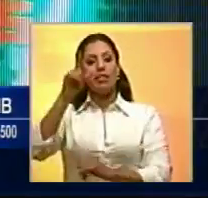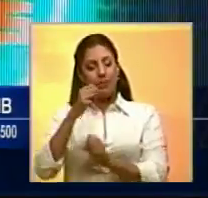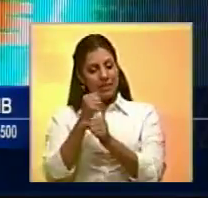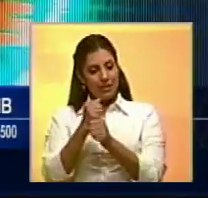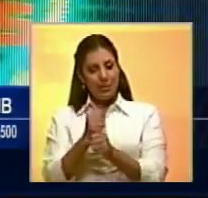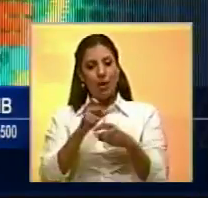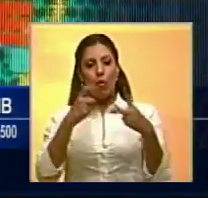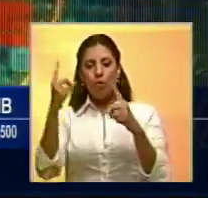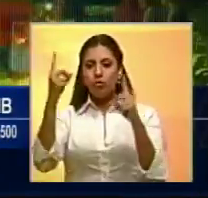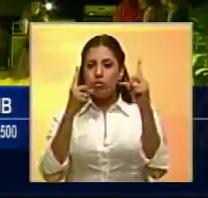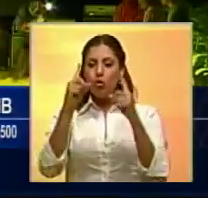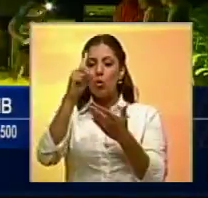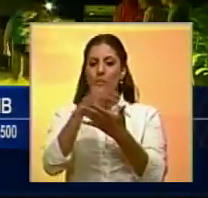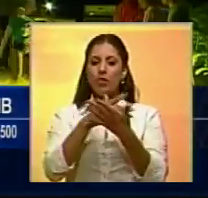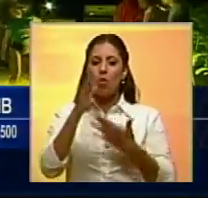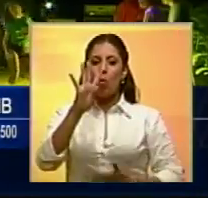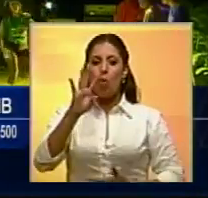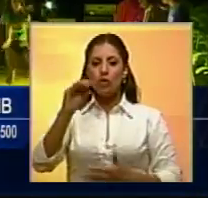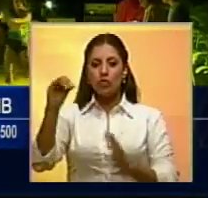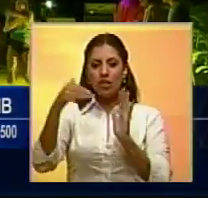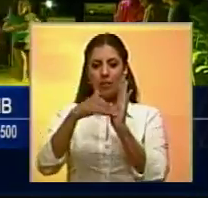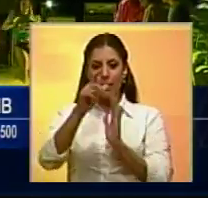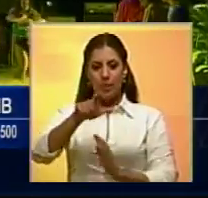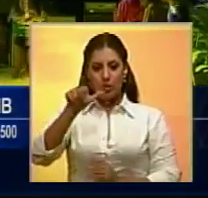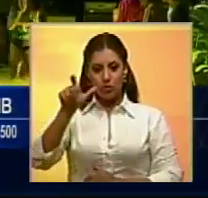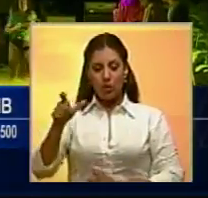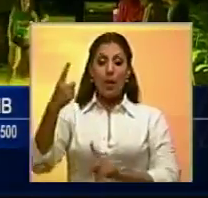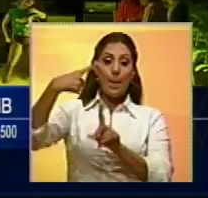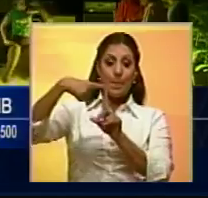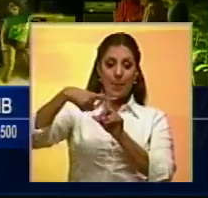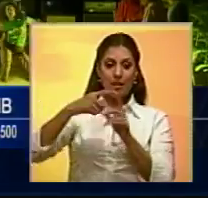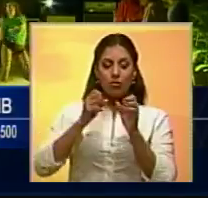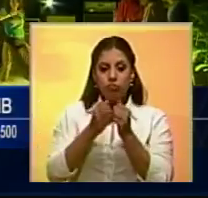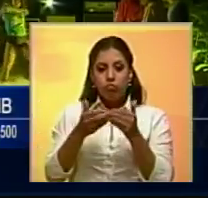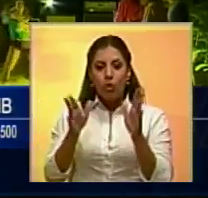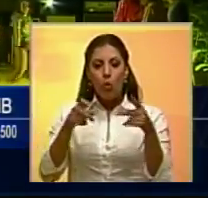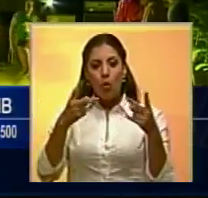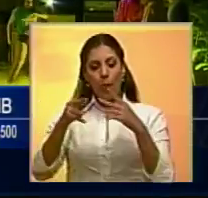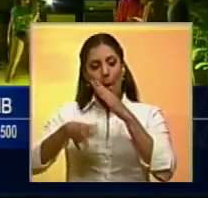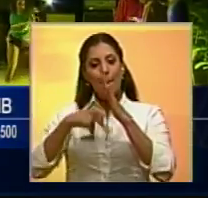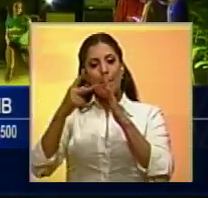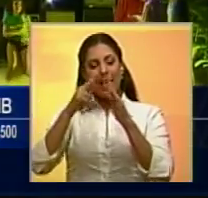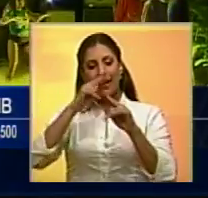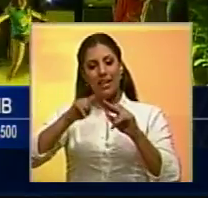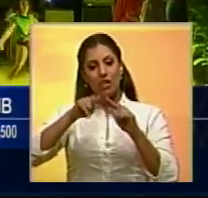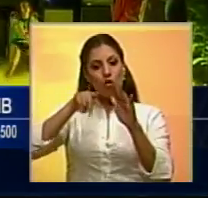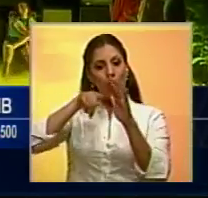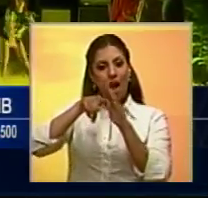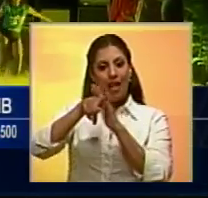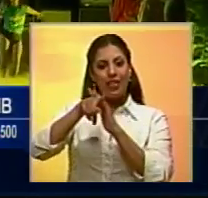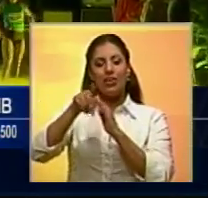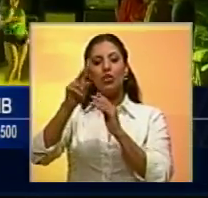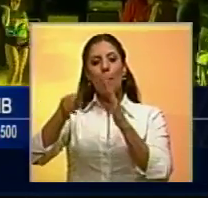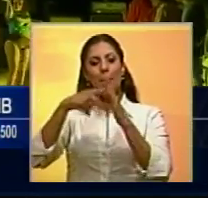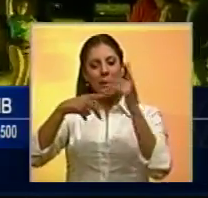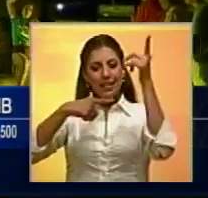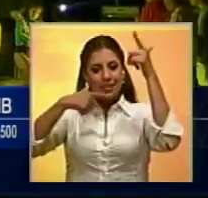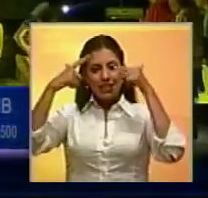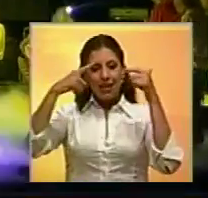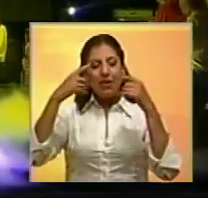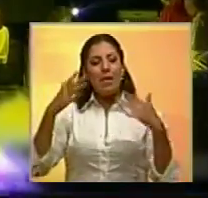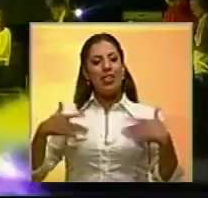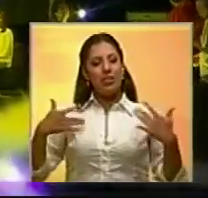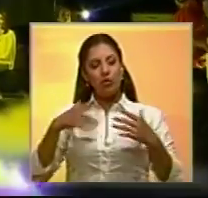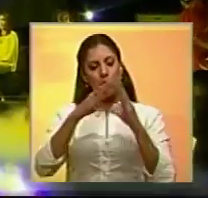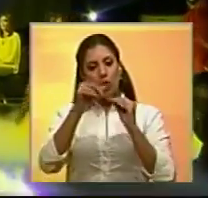espera recibir a 1.400.000 personas. Además, se inaugurará un parque infantil dentro del Parque Hugo Chávez para que sea un